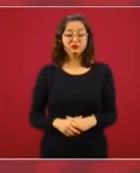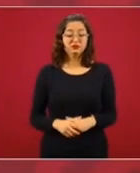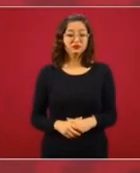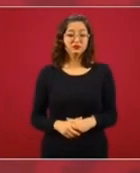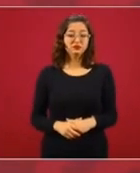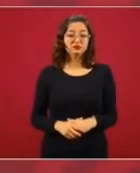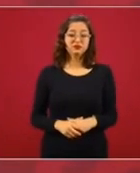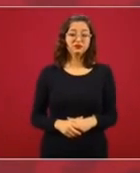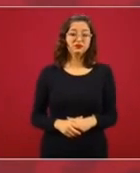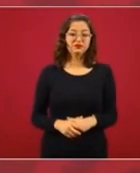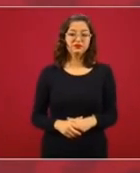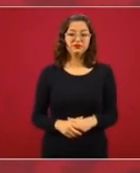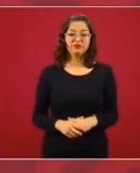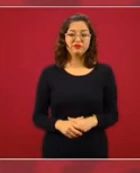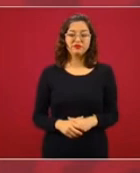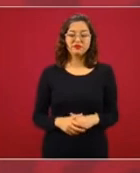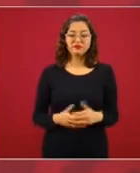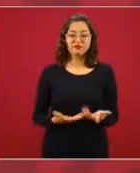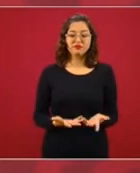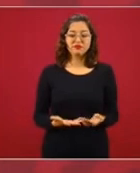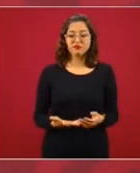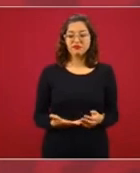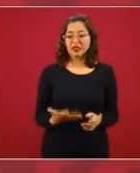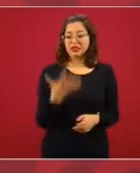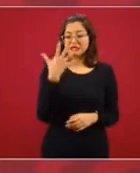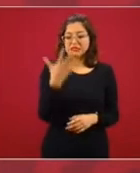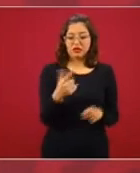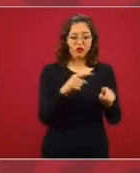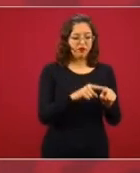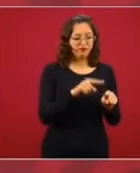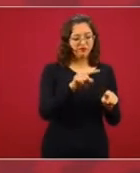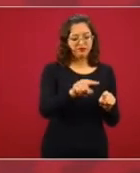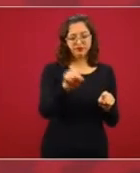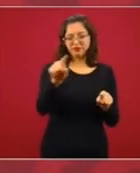en apenas 5 tramos de 7.